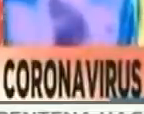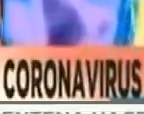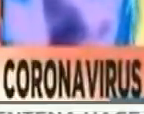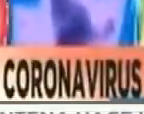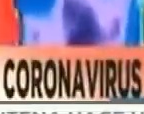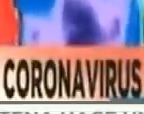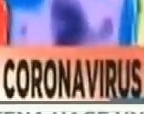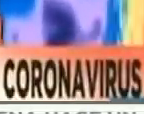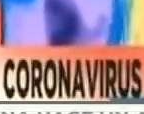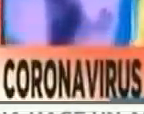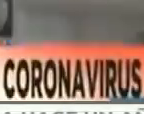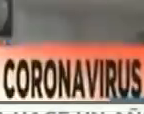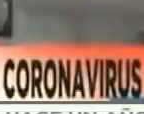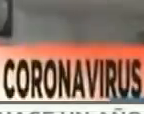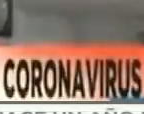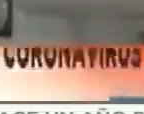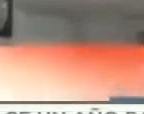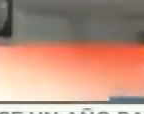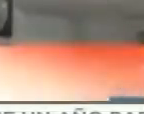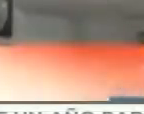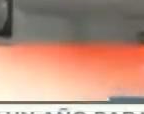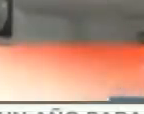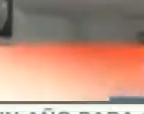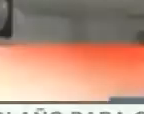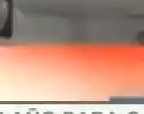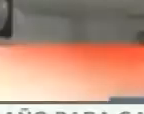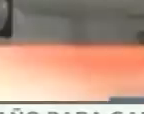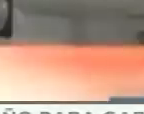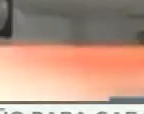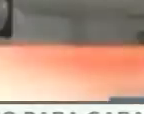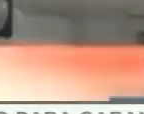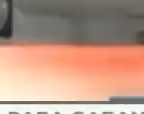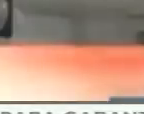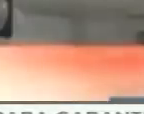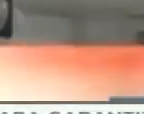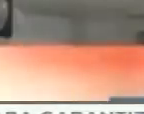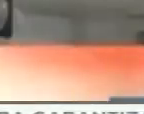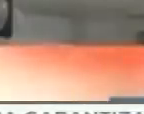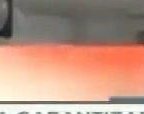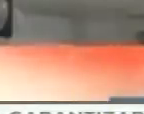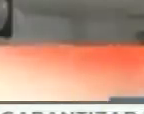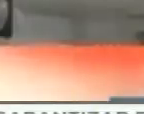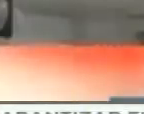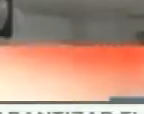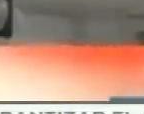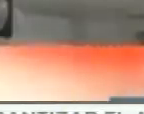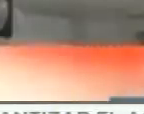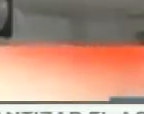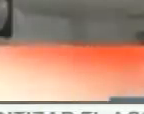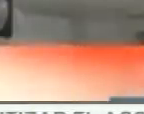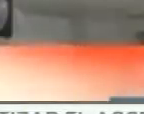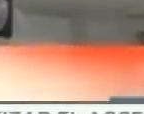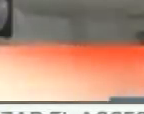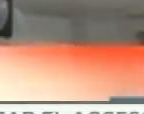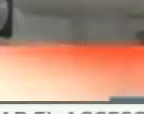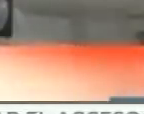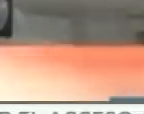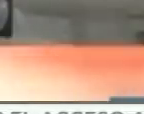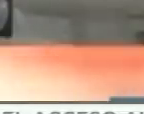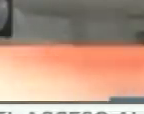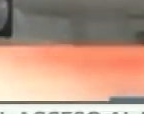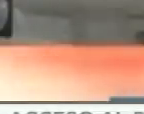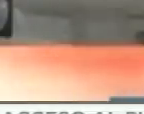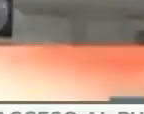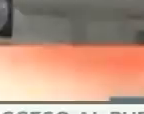micras. Gotículas de mayor de 100 micras van a caer rápidamente en una distancia cercana a nosotros, lo que contamina las